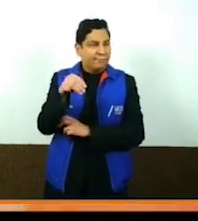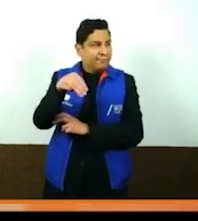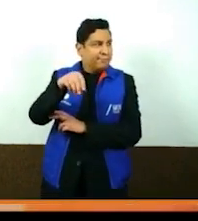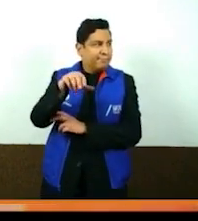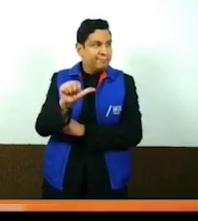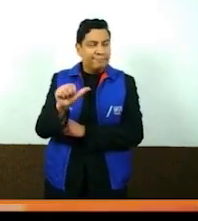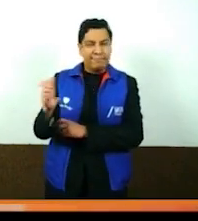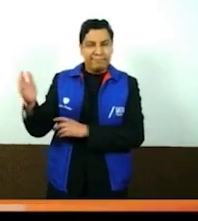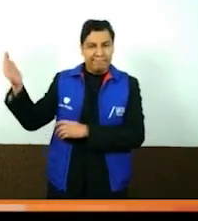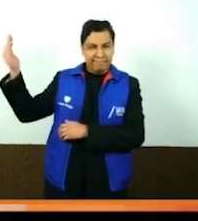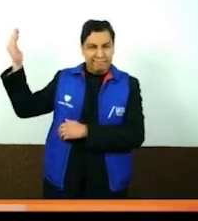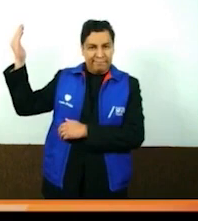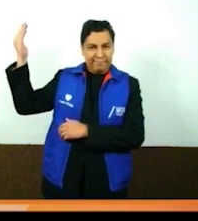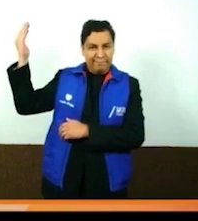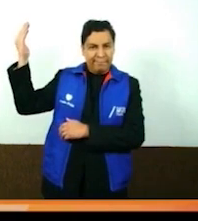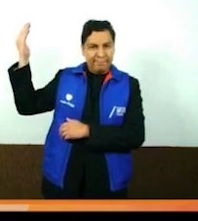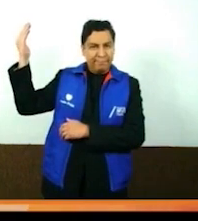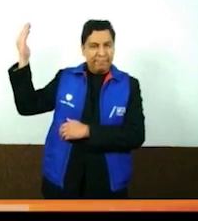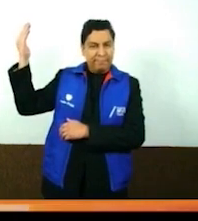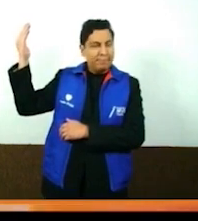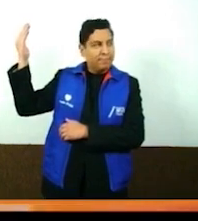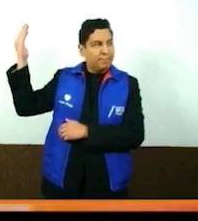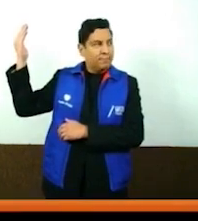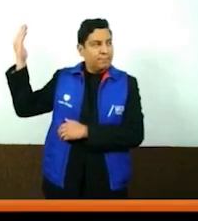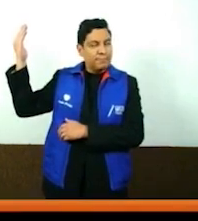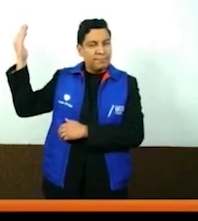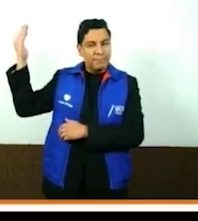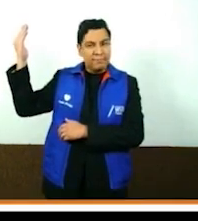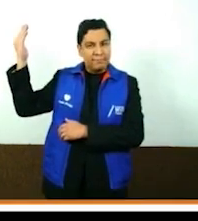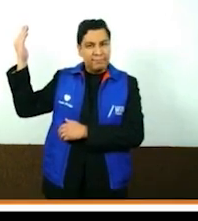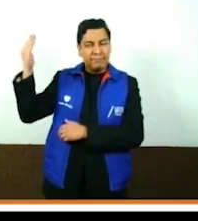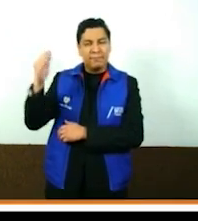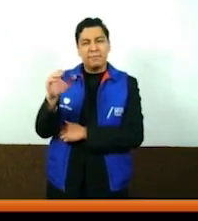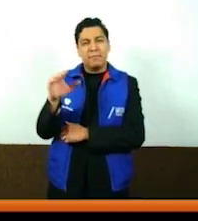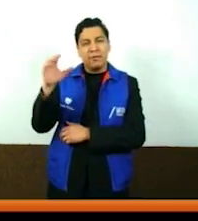Alma Yesenia Pérez Martínez.